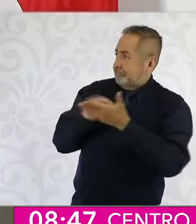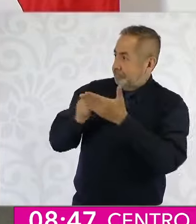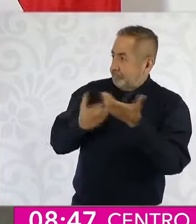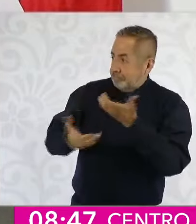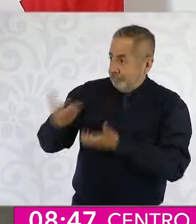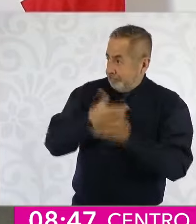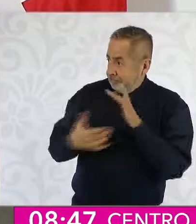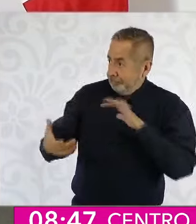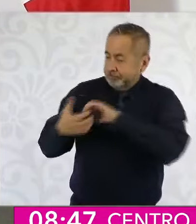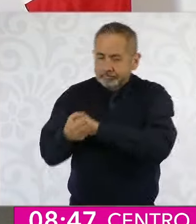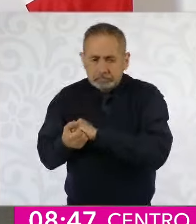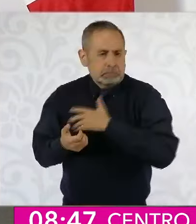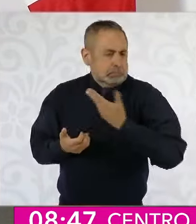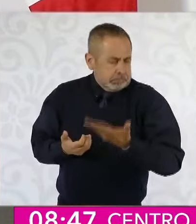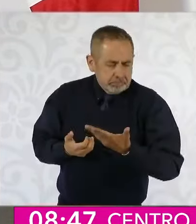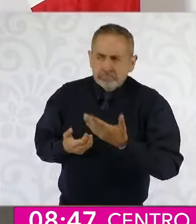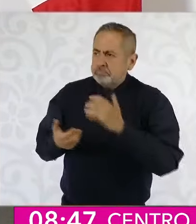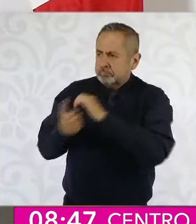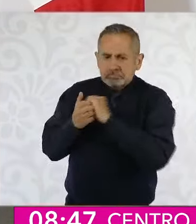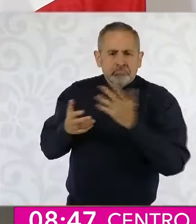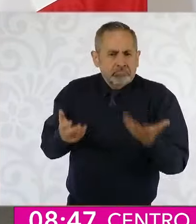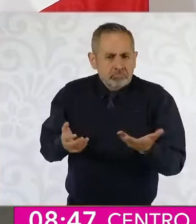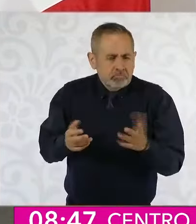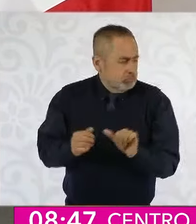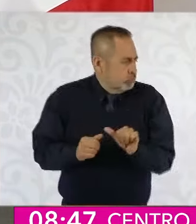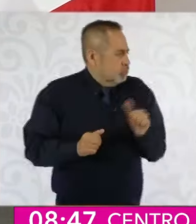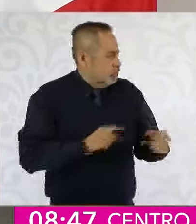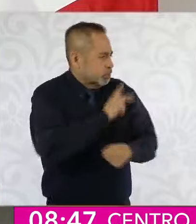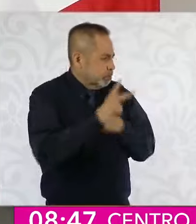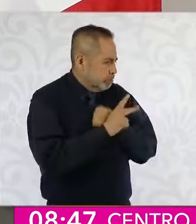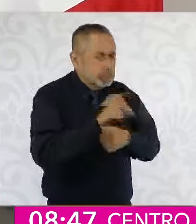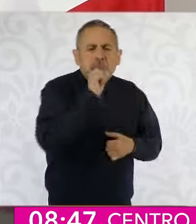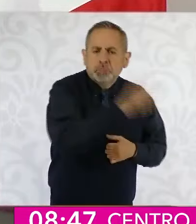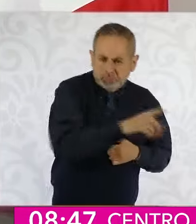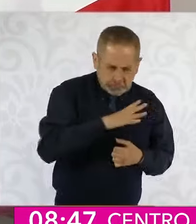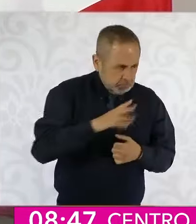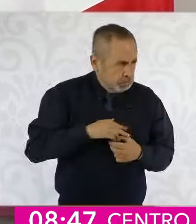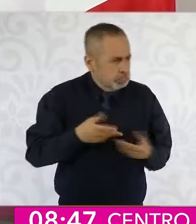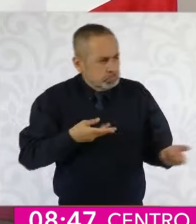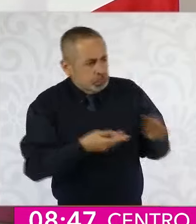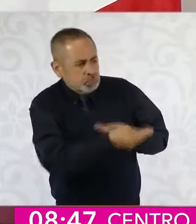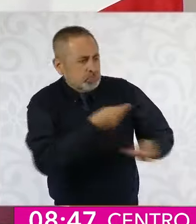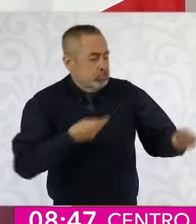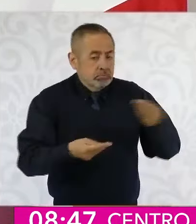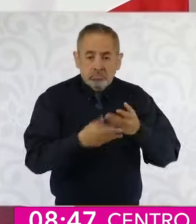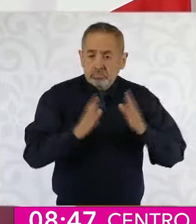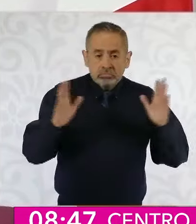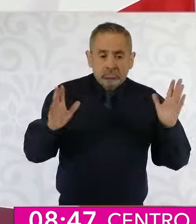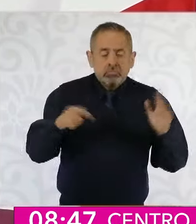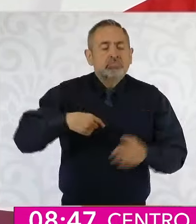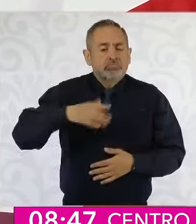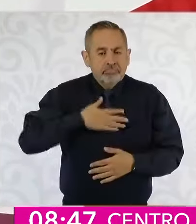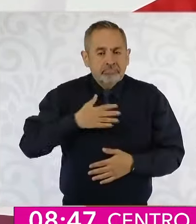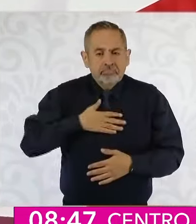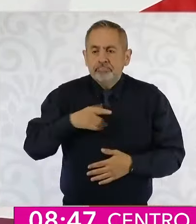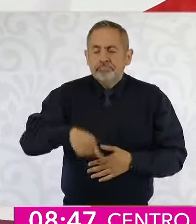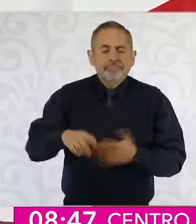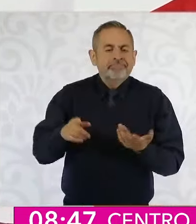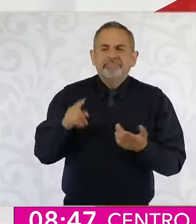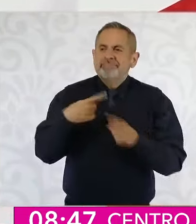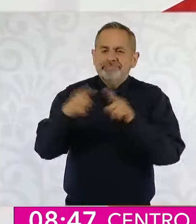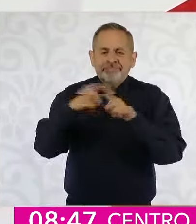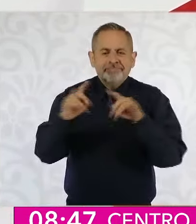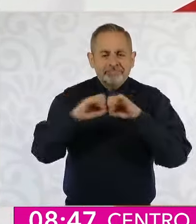Y después de eso, pues también hay espacio para el comercio con otros países. Pero así está establecido no solamente por nosotros, sino por